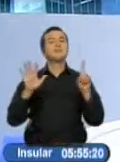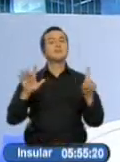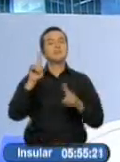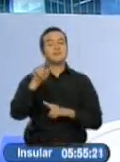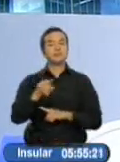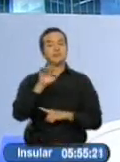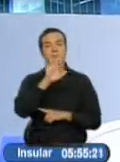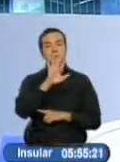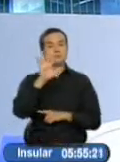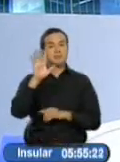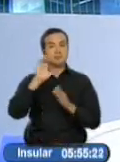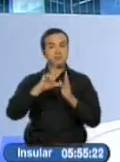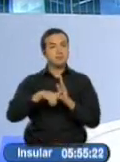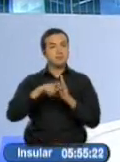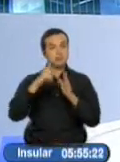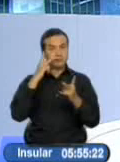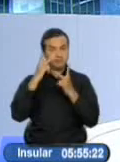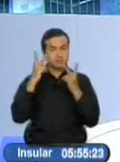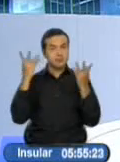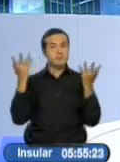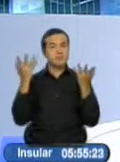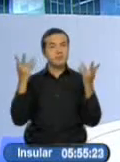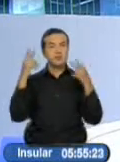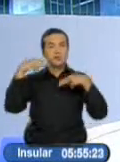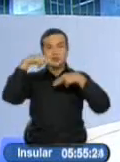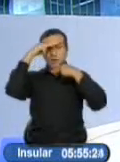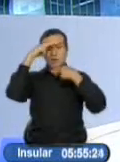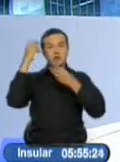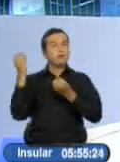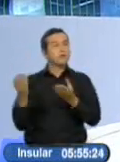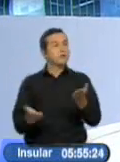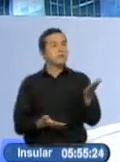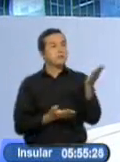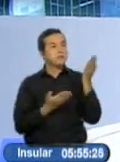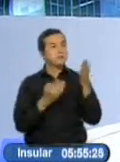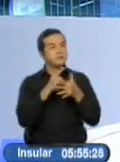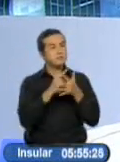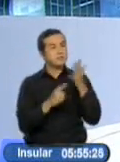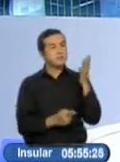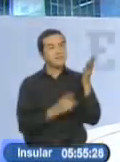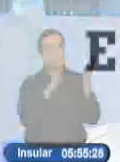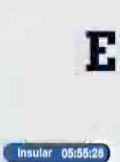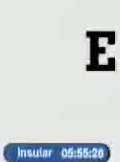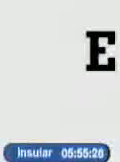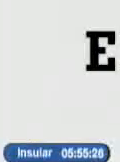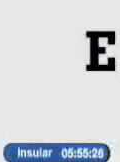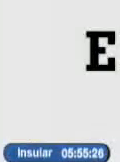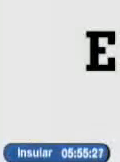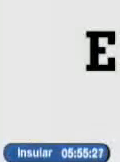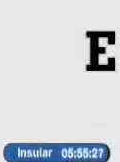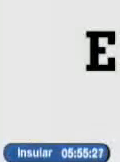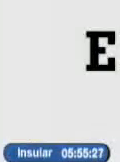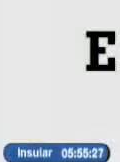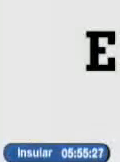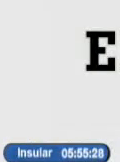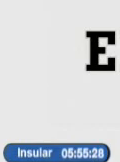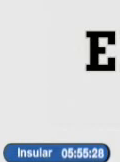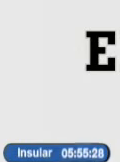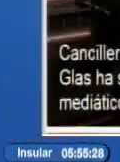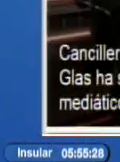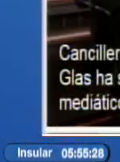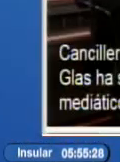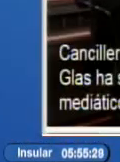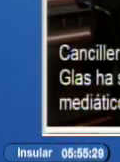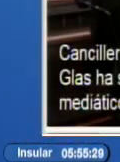con 55 minutos les invito a revisar más noticias en nuestros portales electrónicos que están como siempre a su disposición. Empezamos en la Agencia Pública